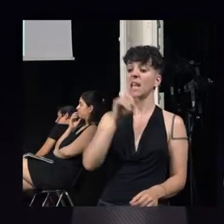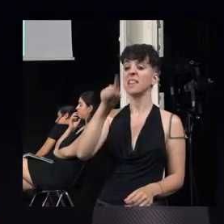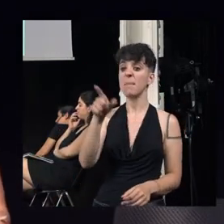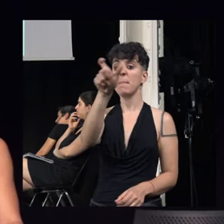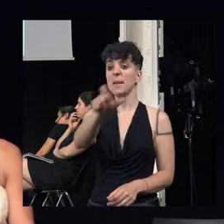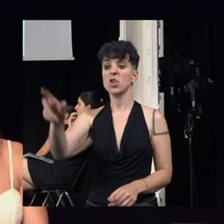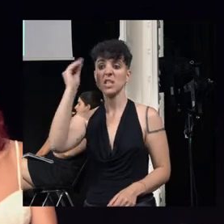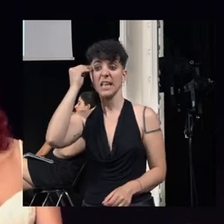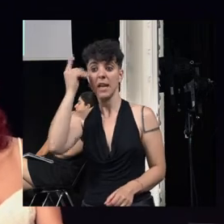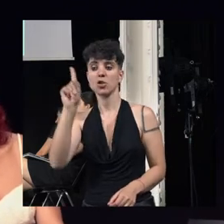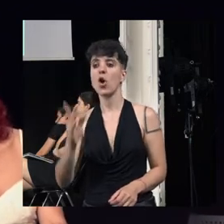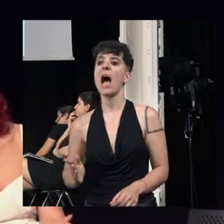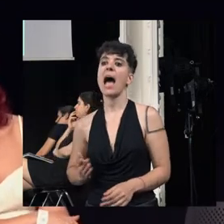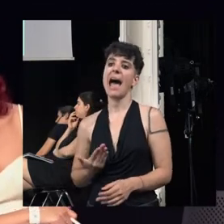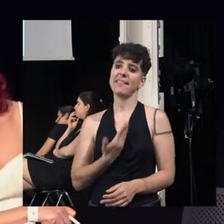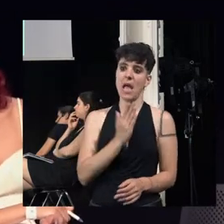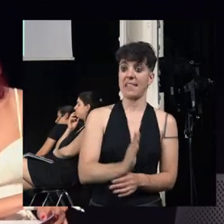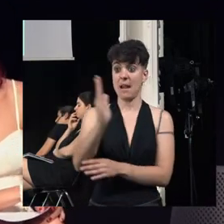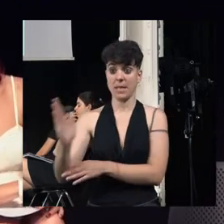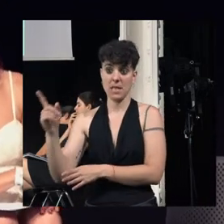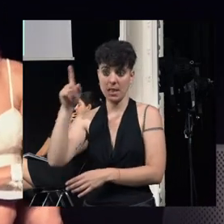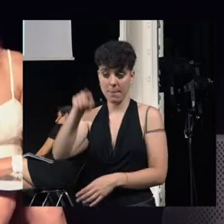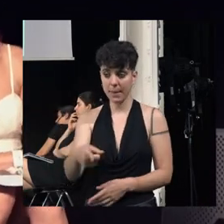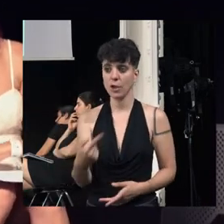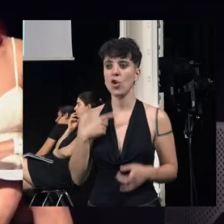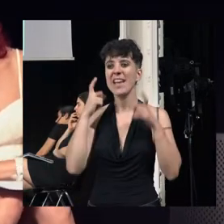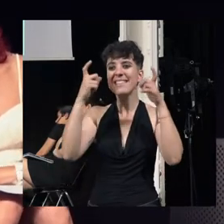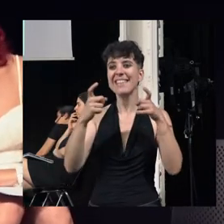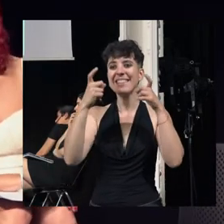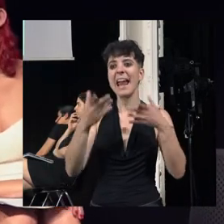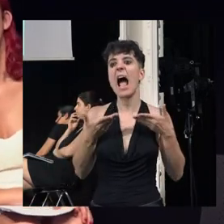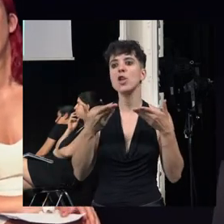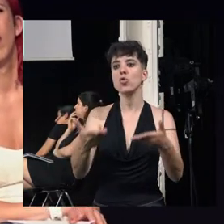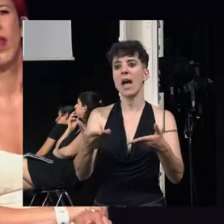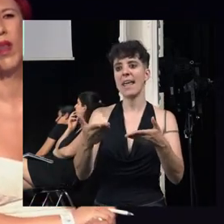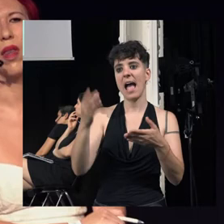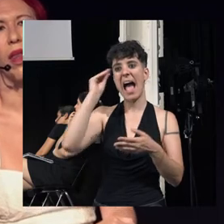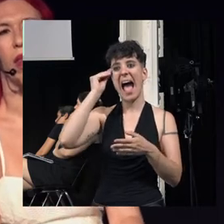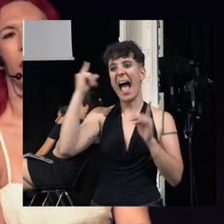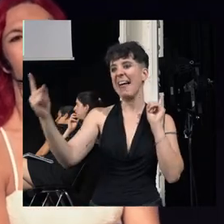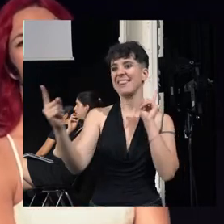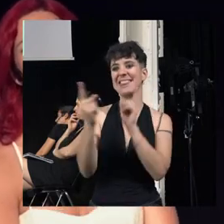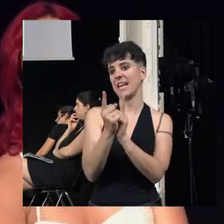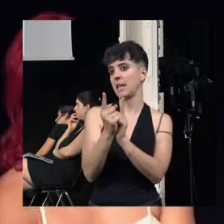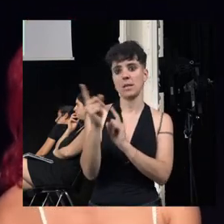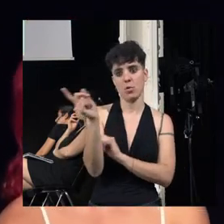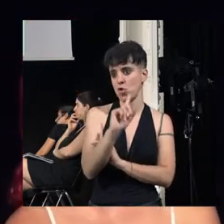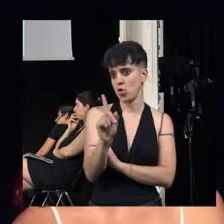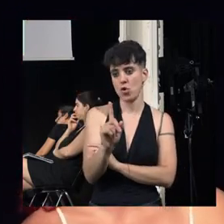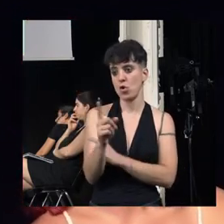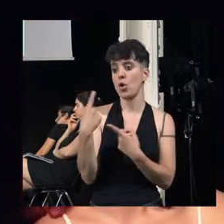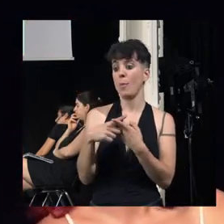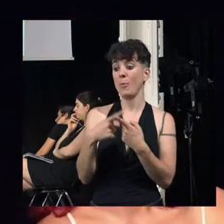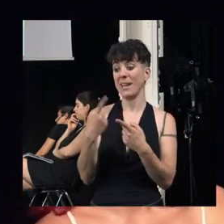cualquier caso, voy a intentar no ayudar al antigitanismo, que, entre otras cosas, nos achaca al pueblo gitano un tipo